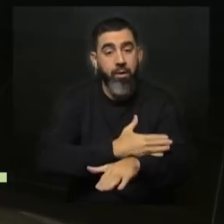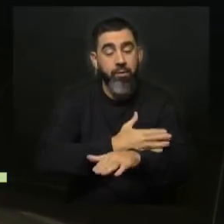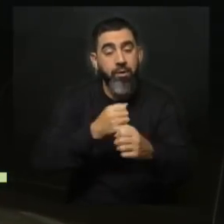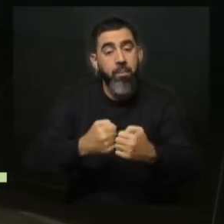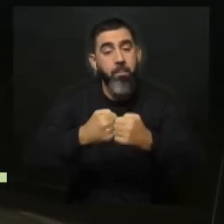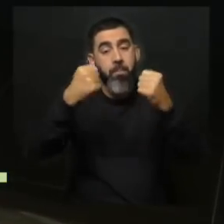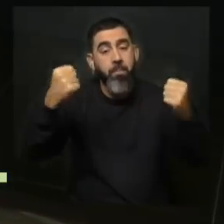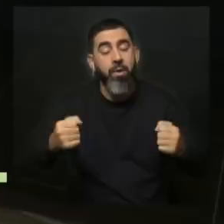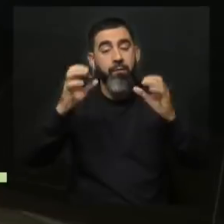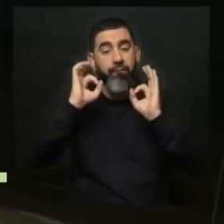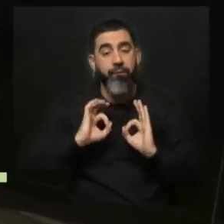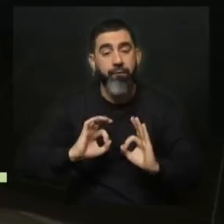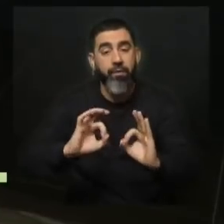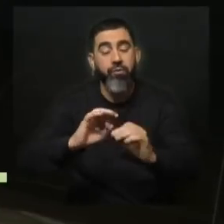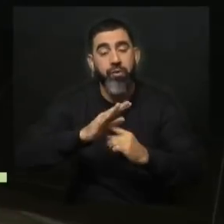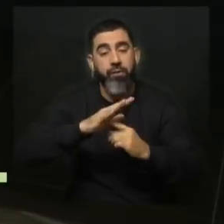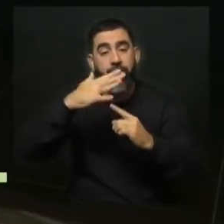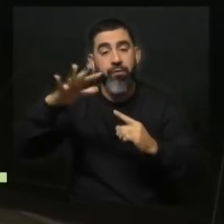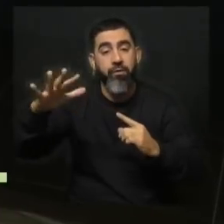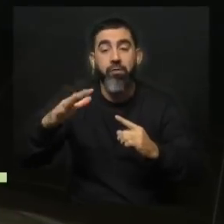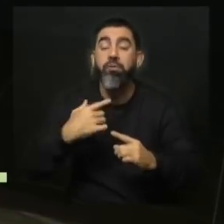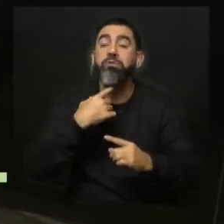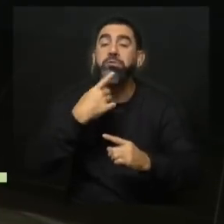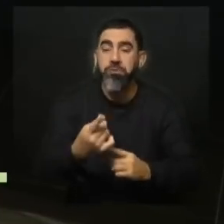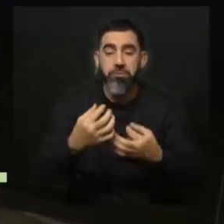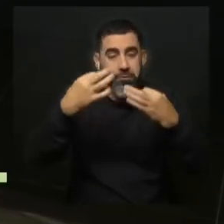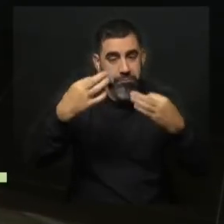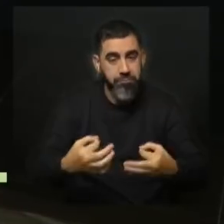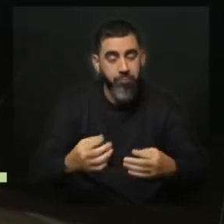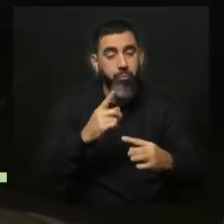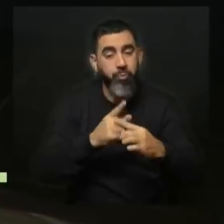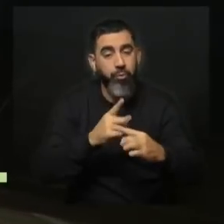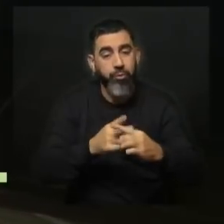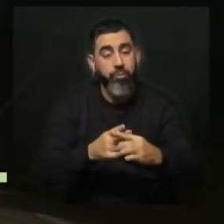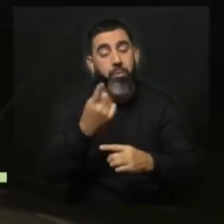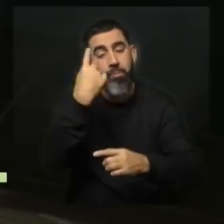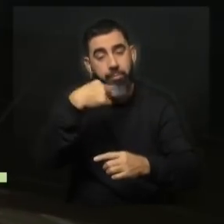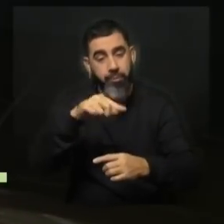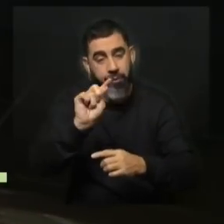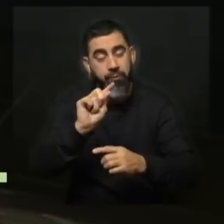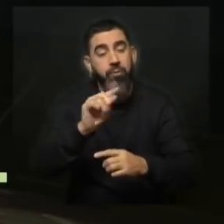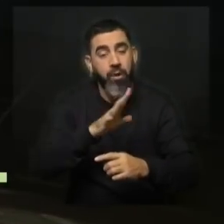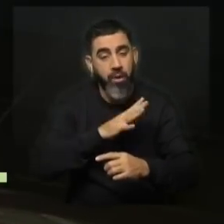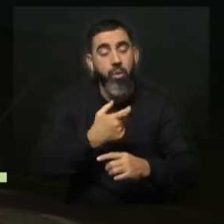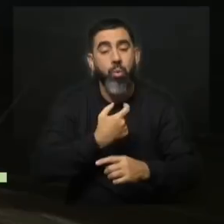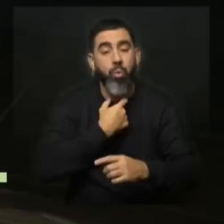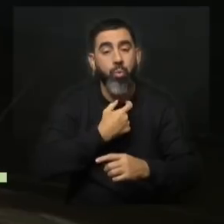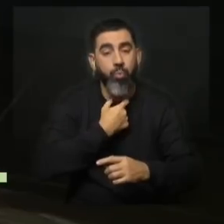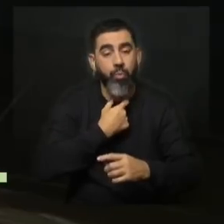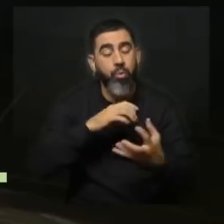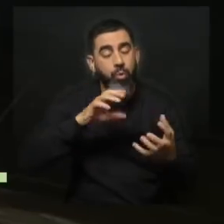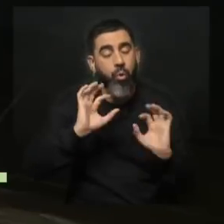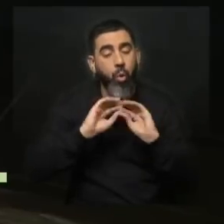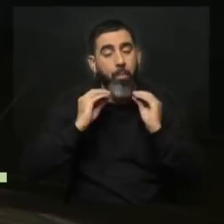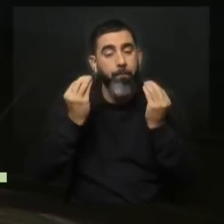extensión de las vacaciones de invierno ya tuvo un impacto positivo sin embargo hay una ocupación todavía completa